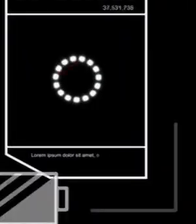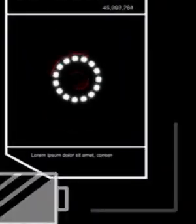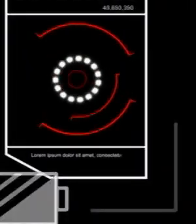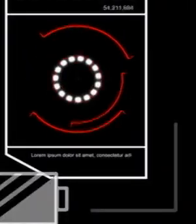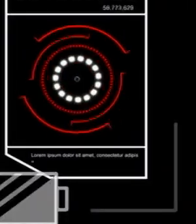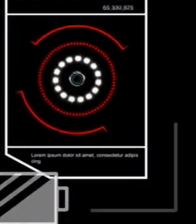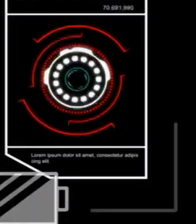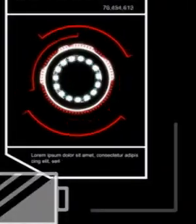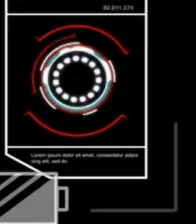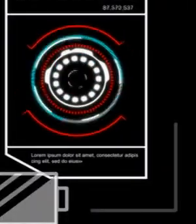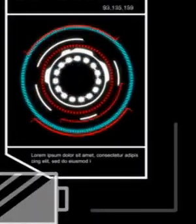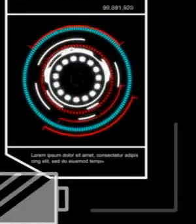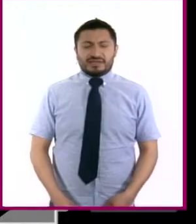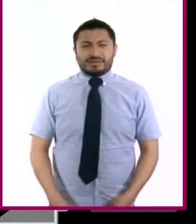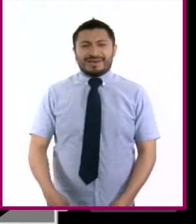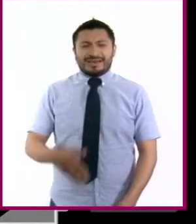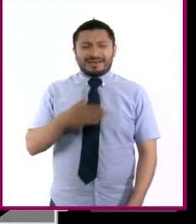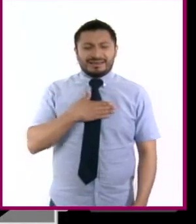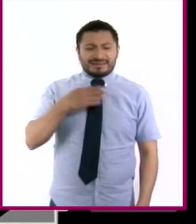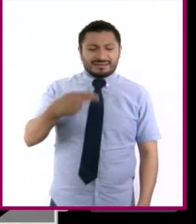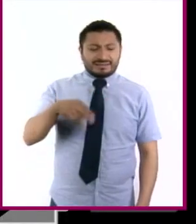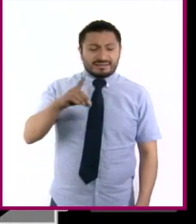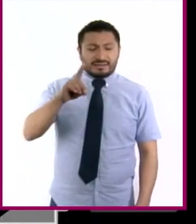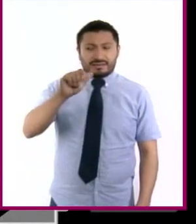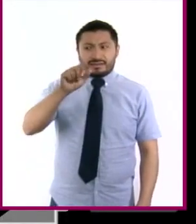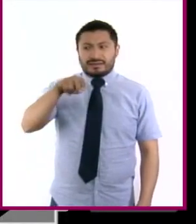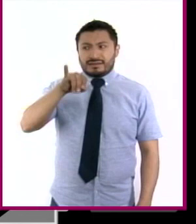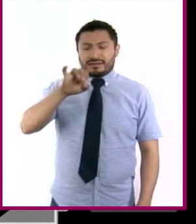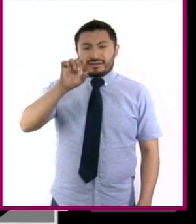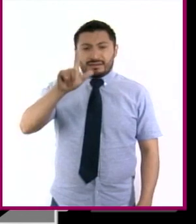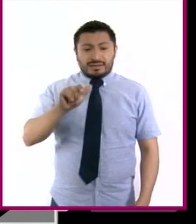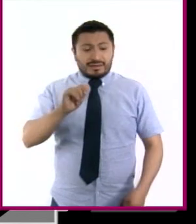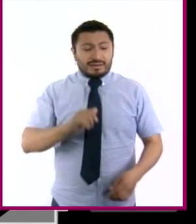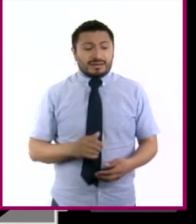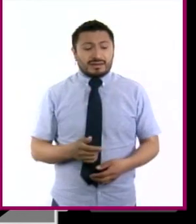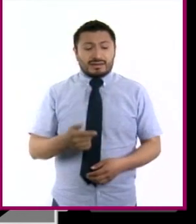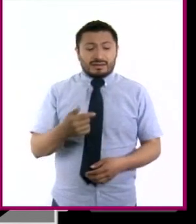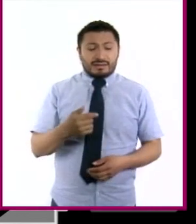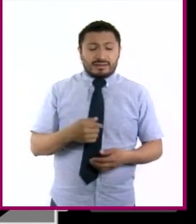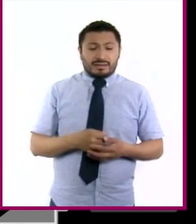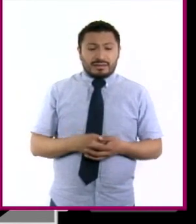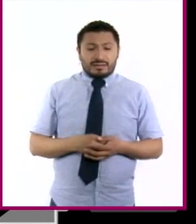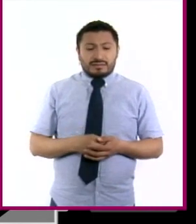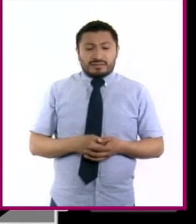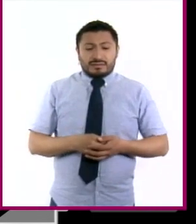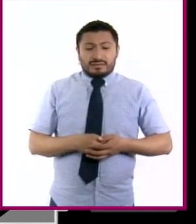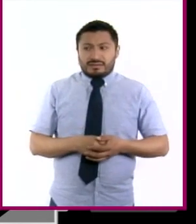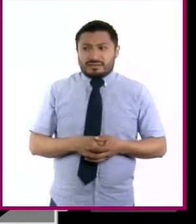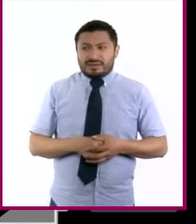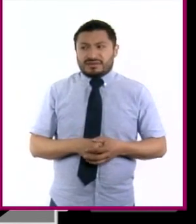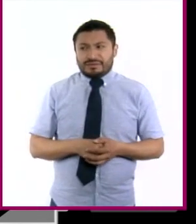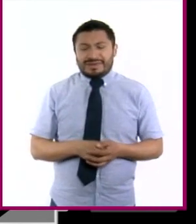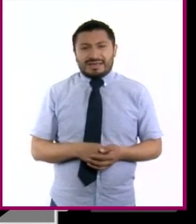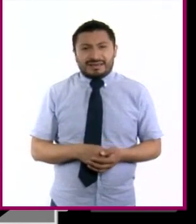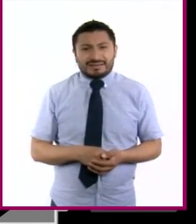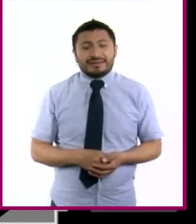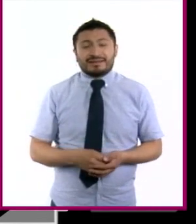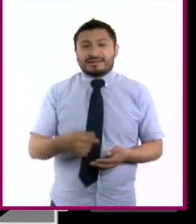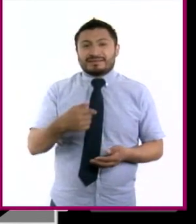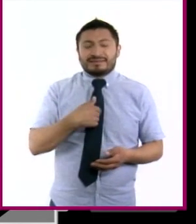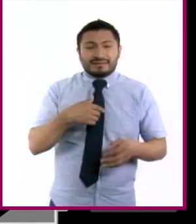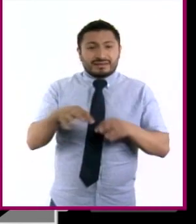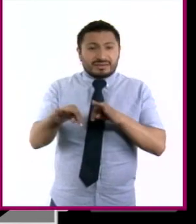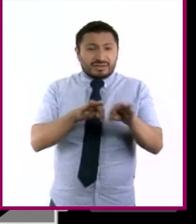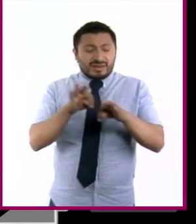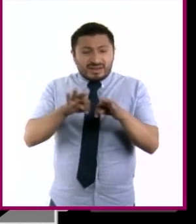Bueno, yo soy Daniela Barrón, tengo 30 años, ya cerca de 8 dedicándome a la investigación de mercado. He trabajado en